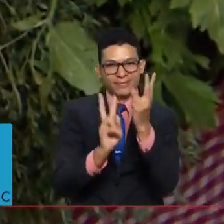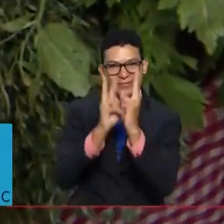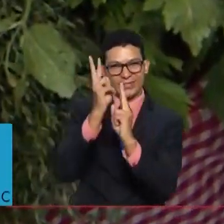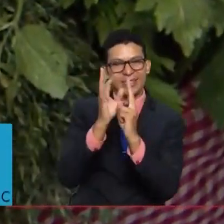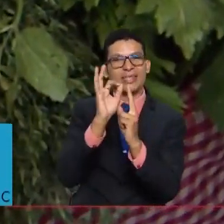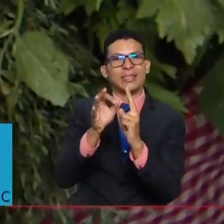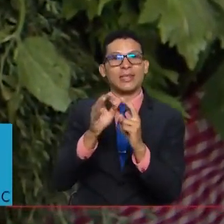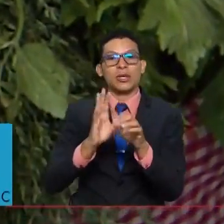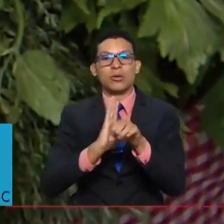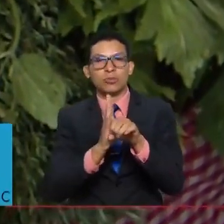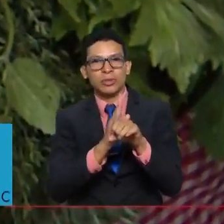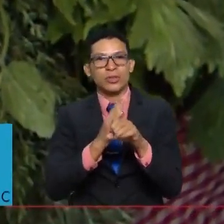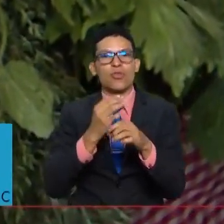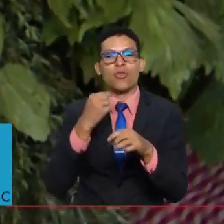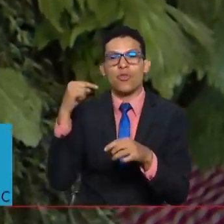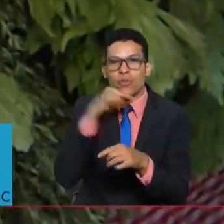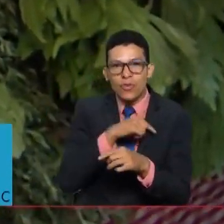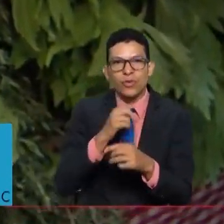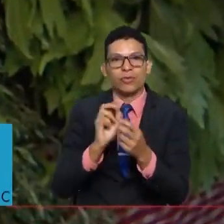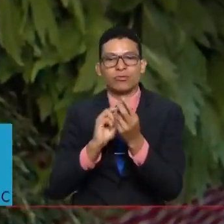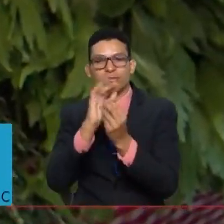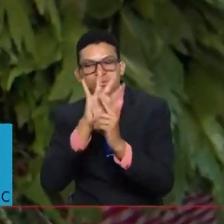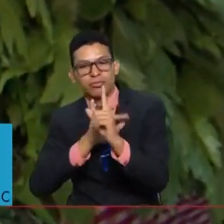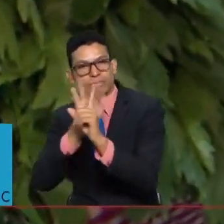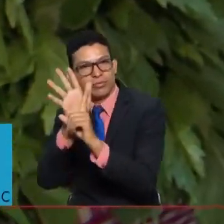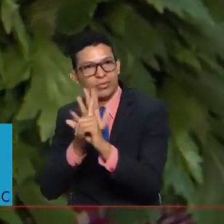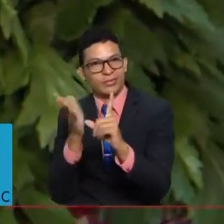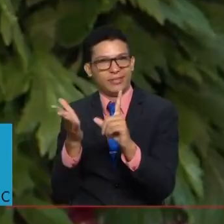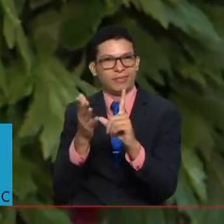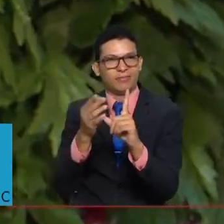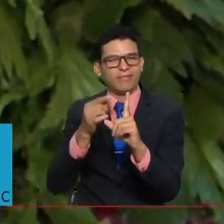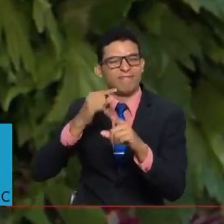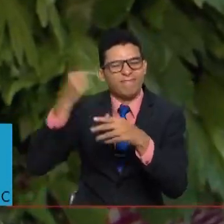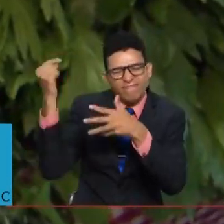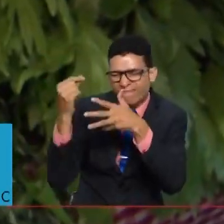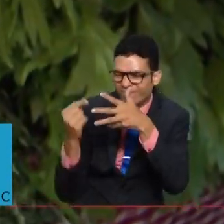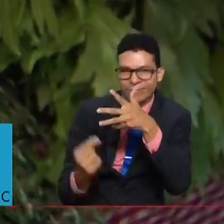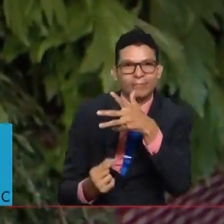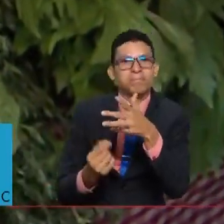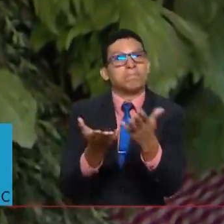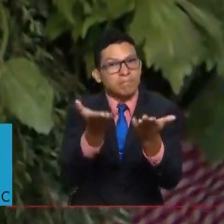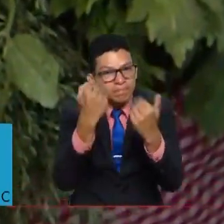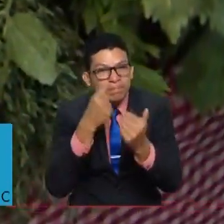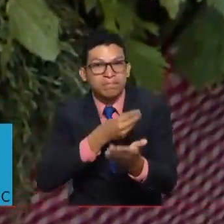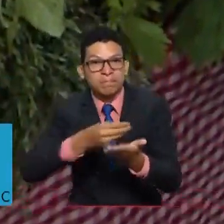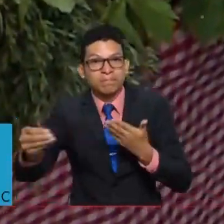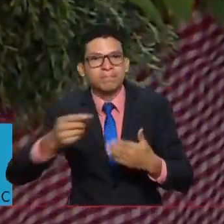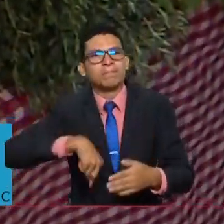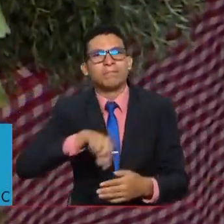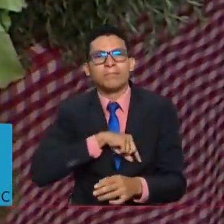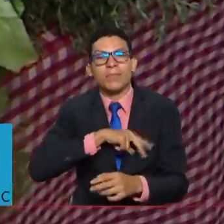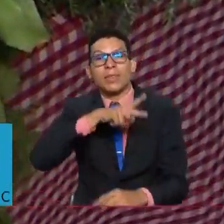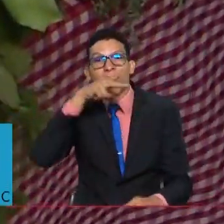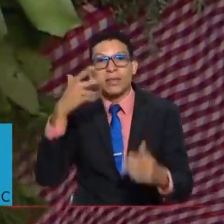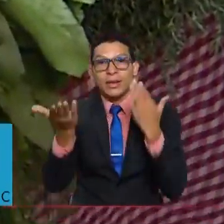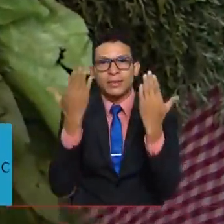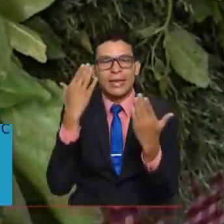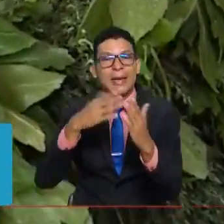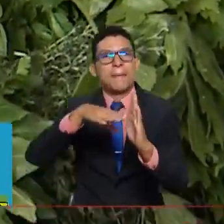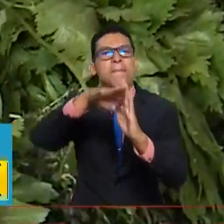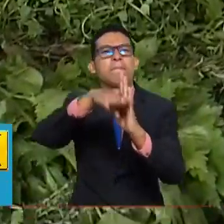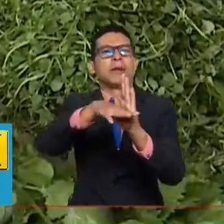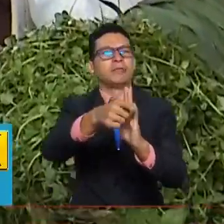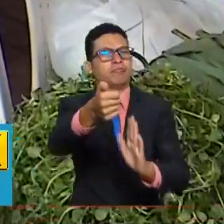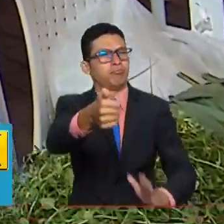árbol, cilantro, cimarrón, cebolla, eucaliptos. Los invito para que nos vengan, nos compren. Somos productores y a muy buenos